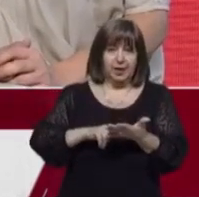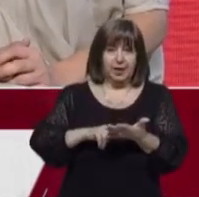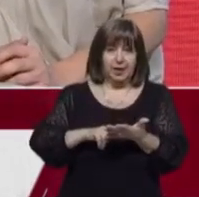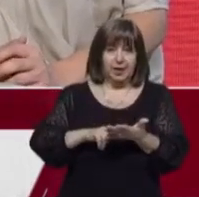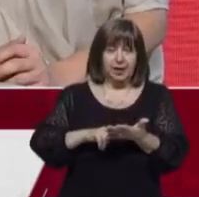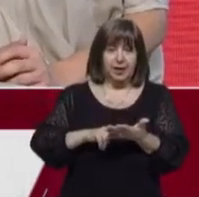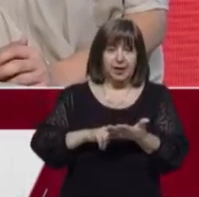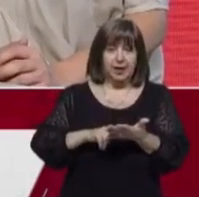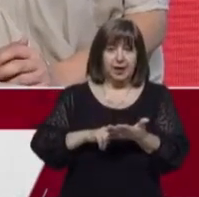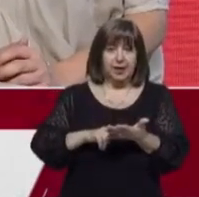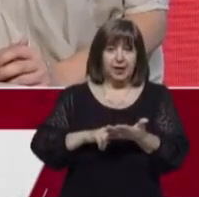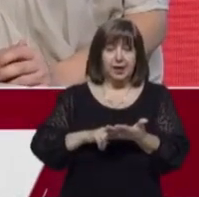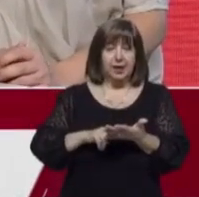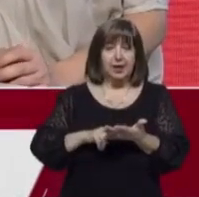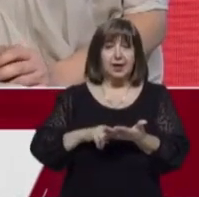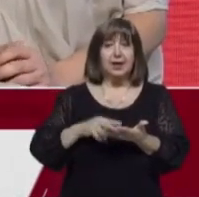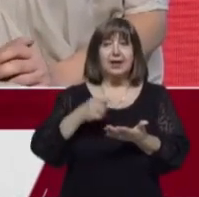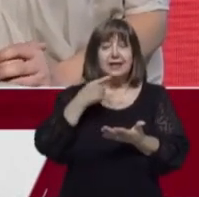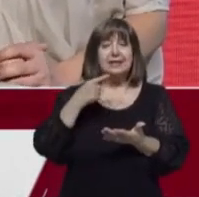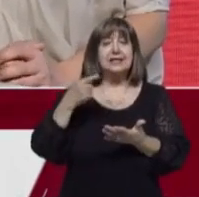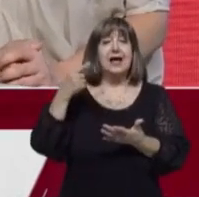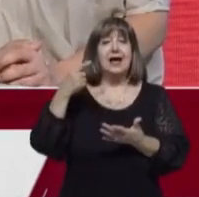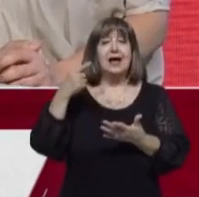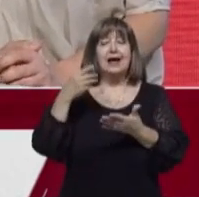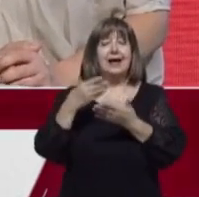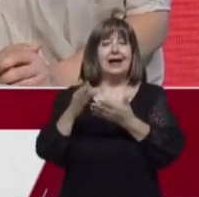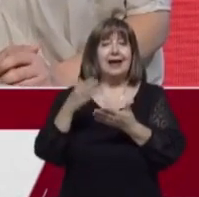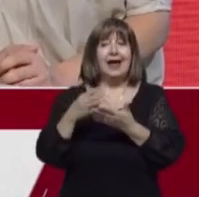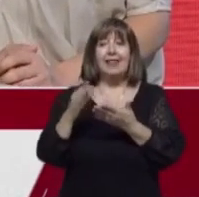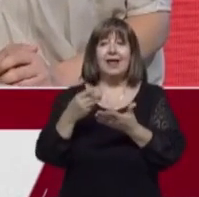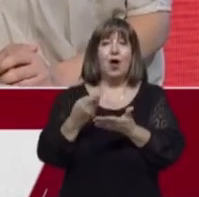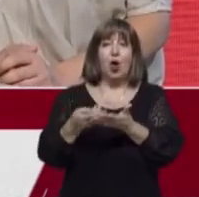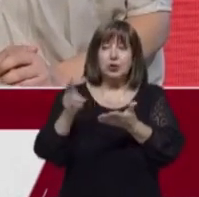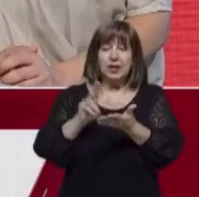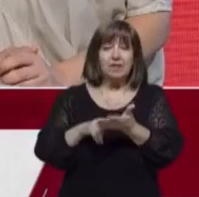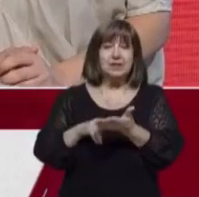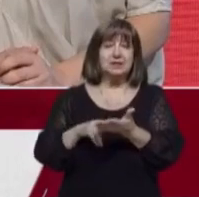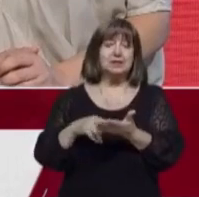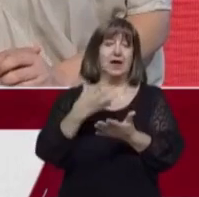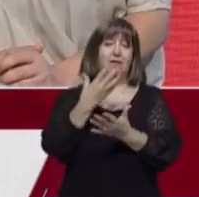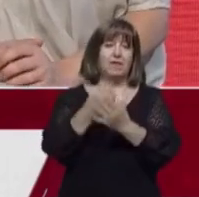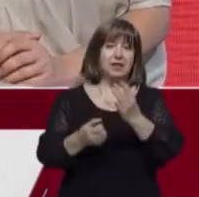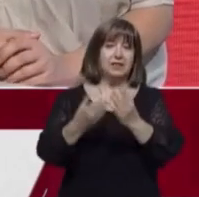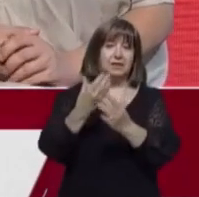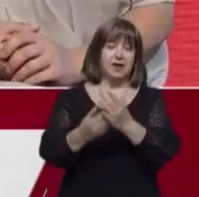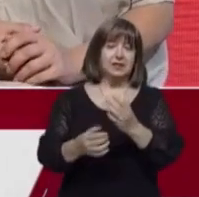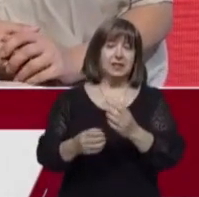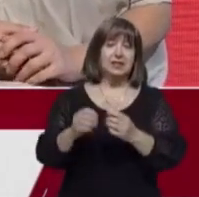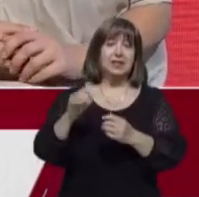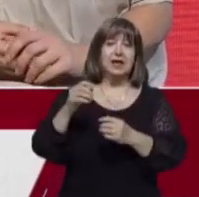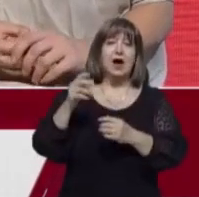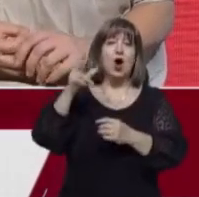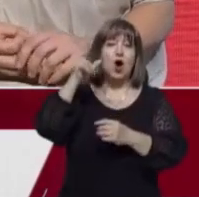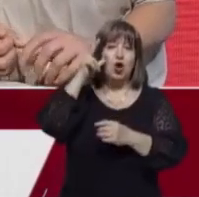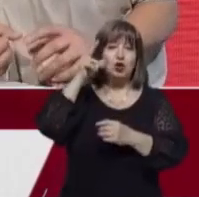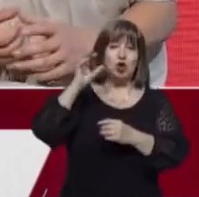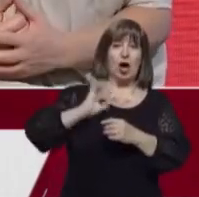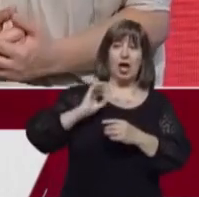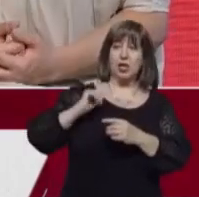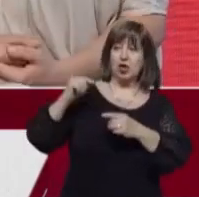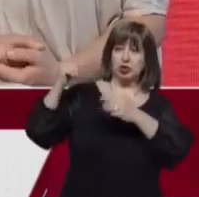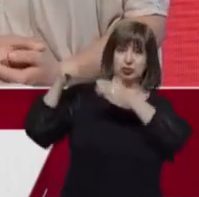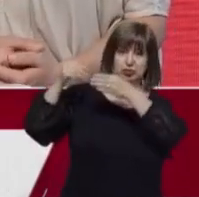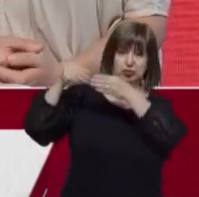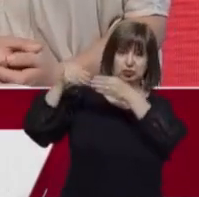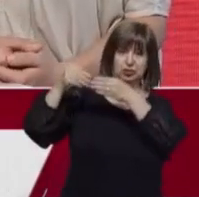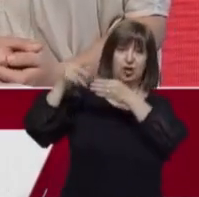justamente lo que el INADI no debe permitir, que esto se revictimice, para que no se revictimice. Para que no se haga de esa manera,